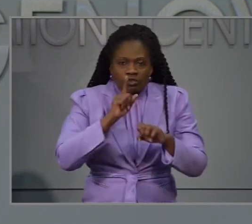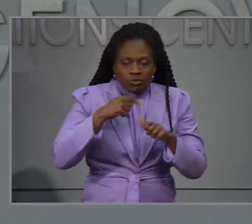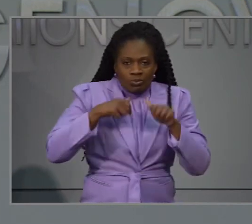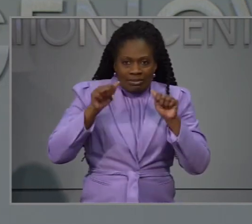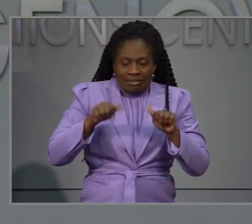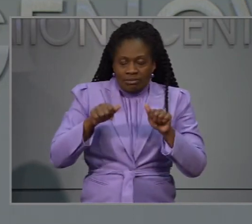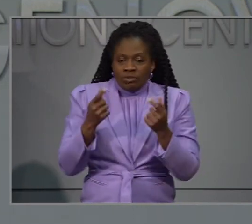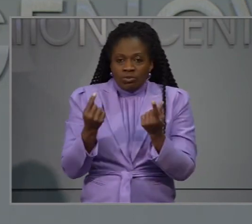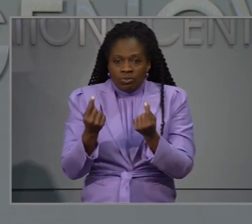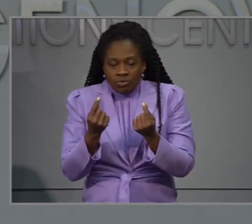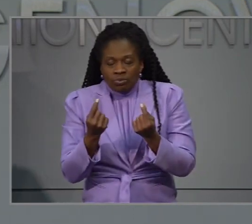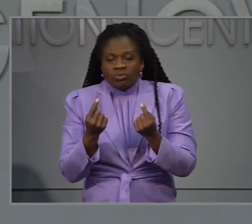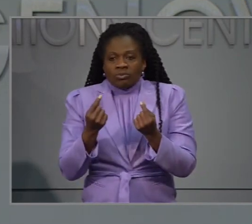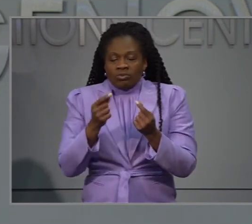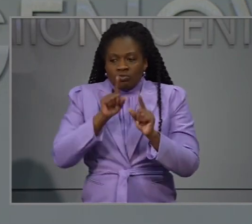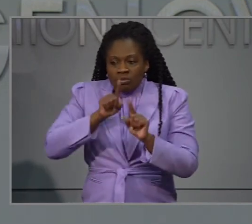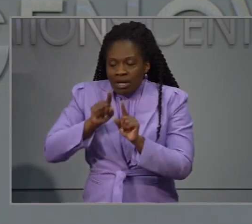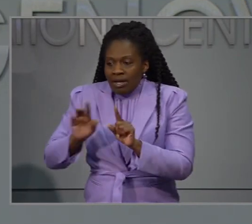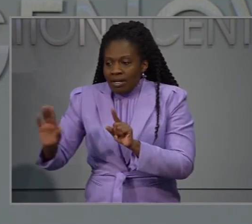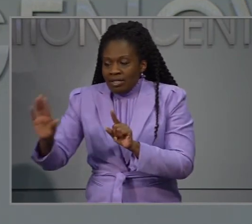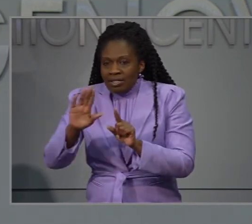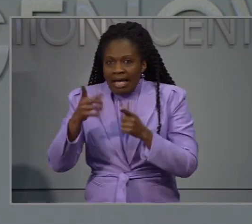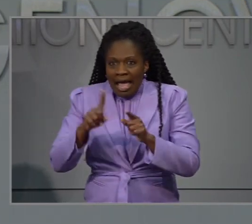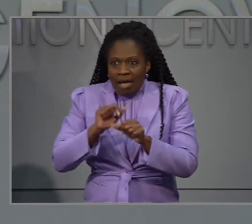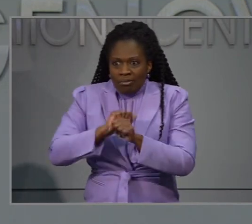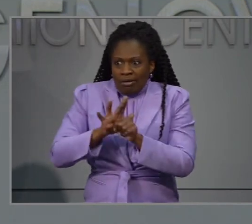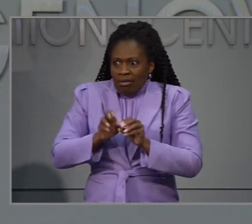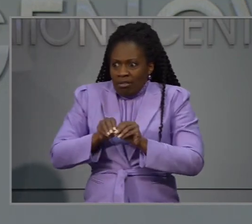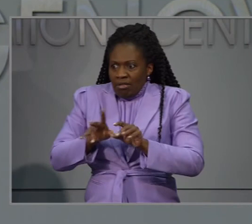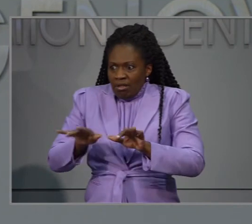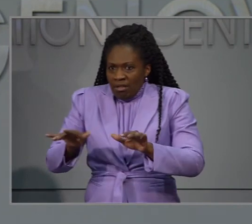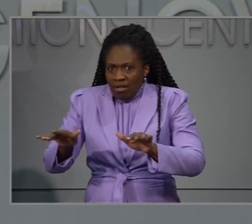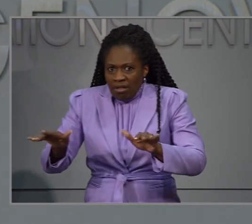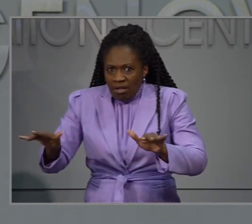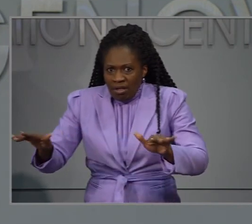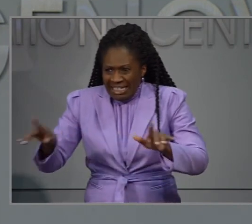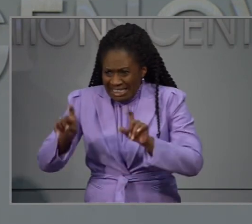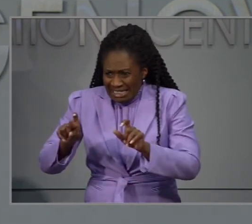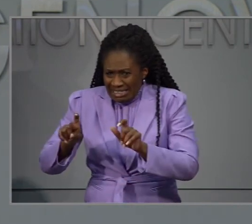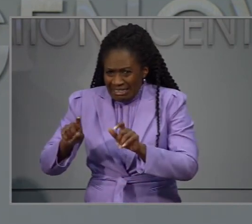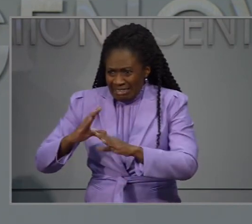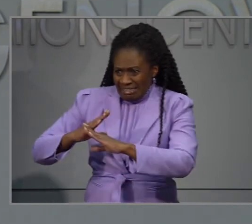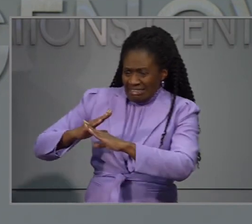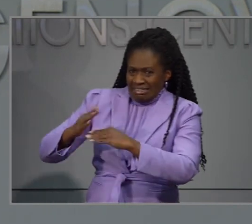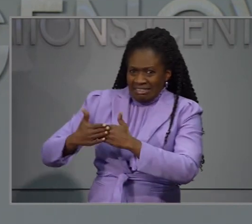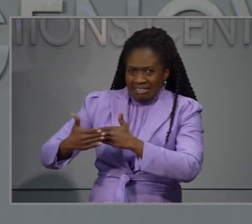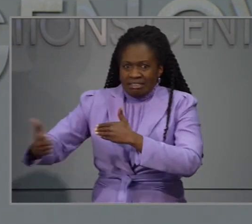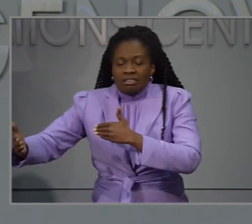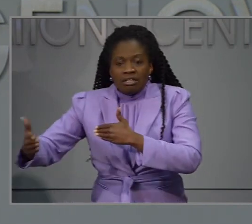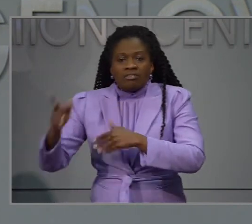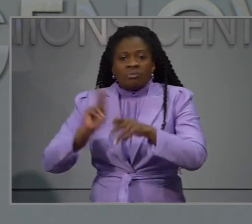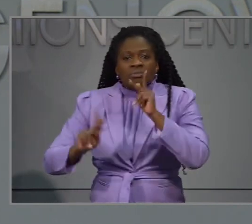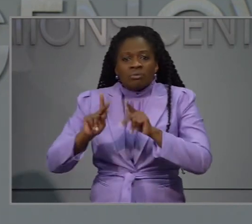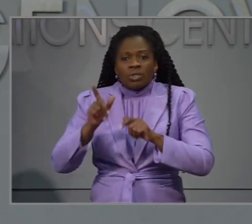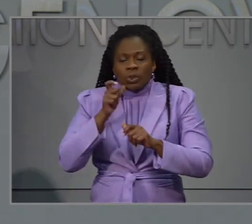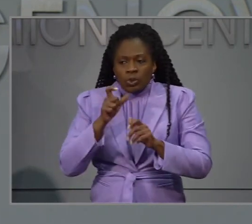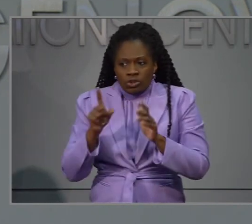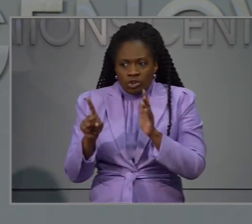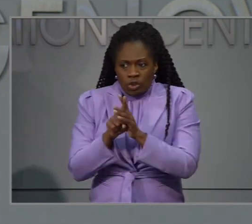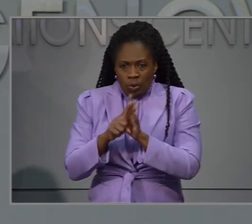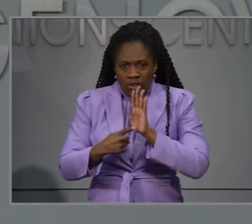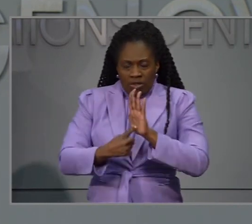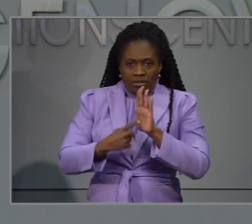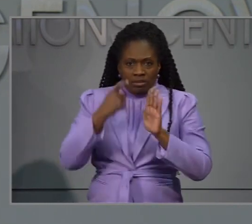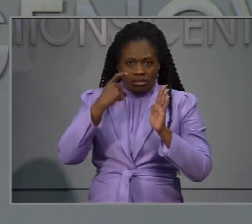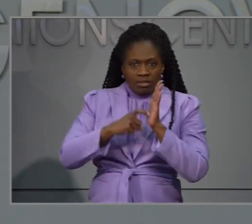nuestros laboratorios estatales y otros laboratorios para poder responder a focos de brote y estamos haciendo pruebas no